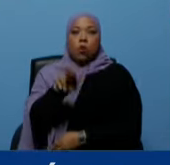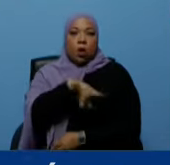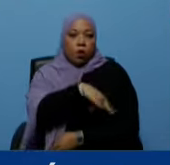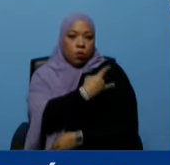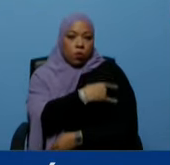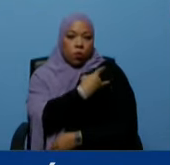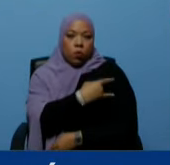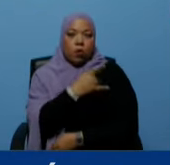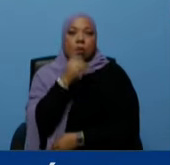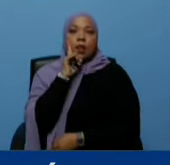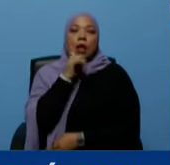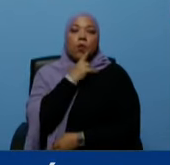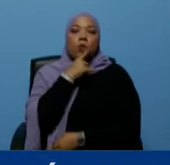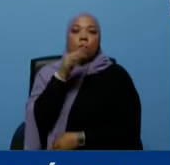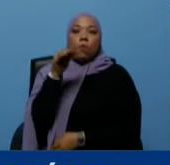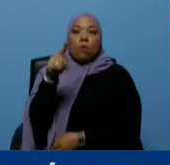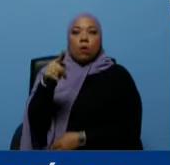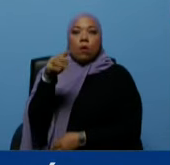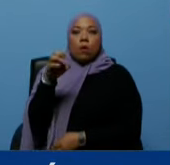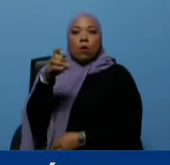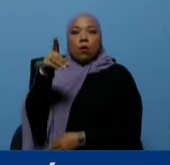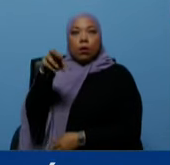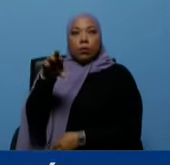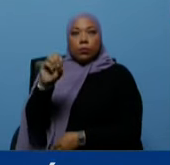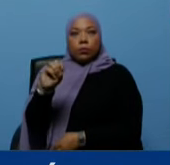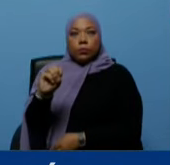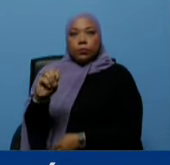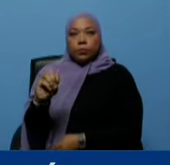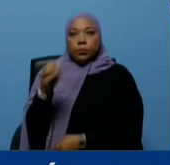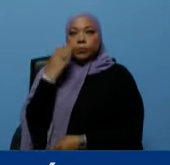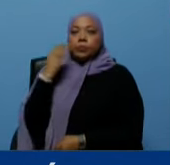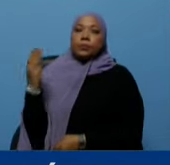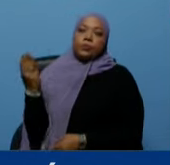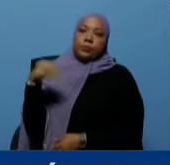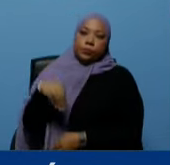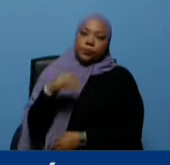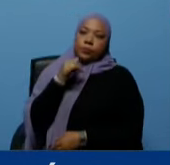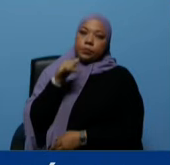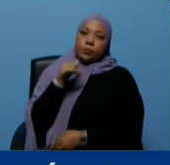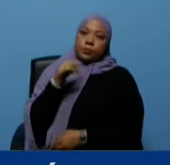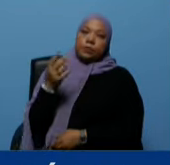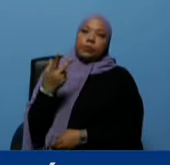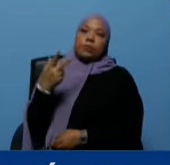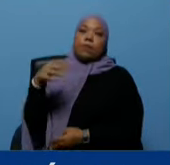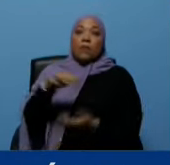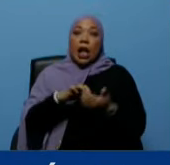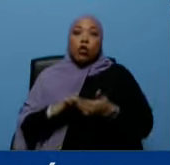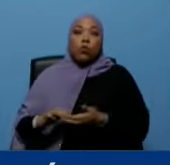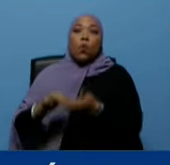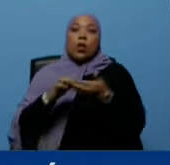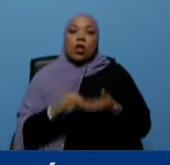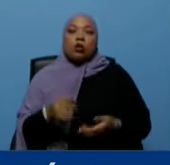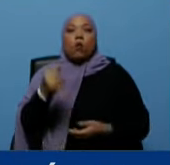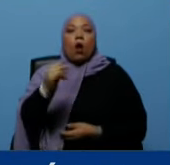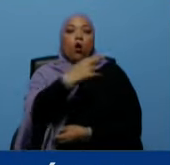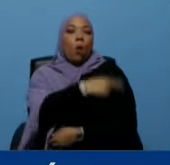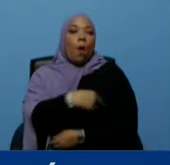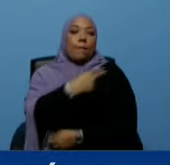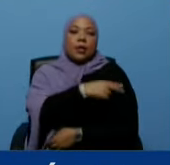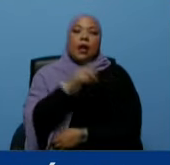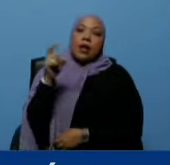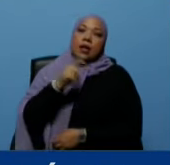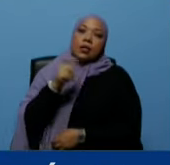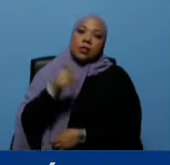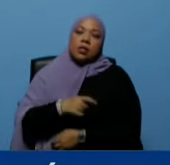Universitario Pedro Emilio Carrillo, allá en Valera de Paquete. Adelante,